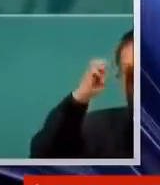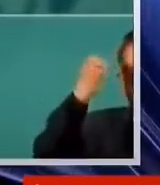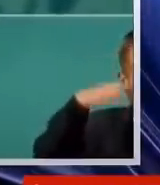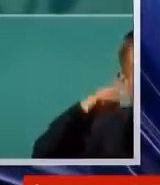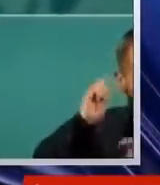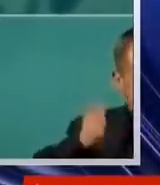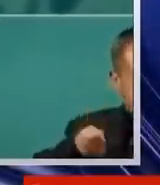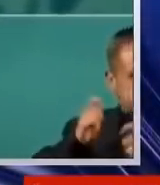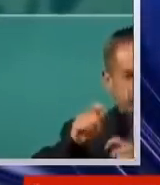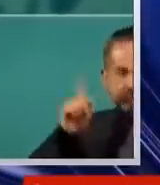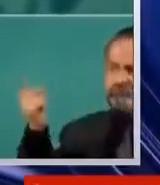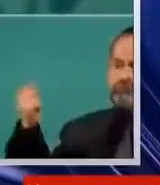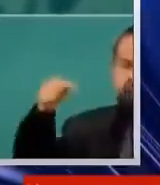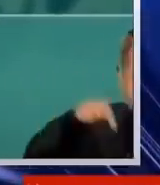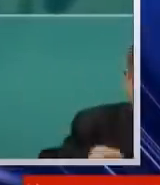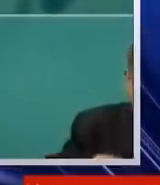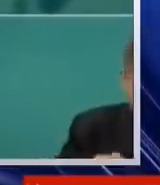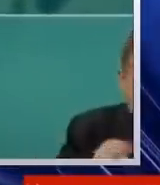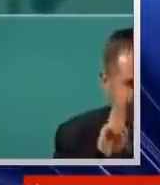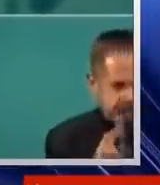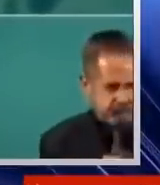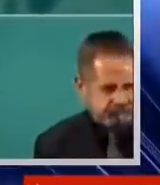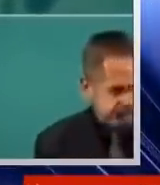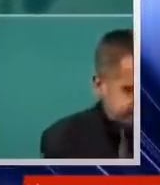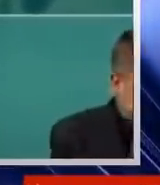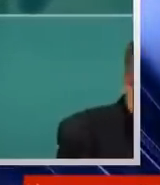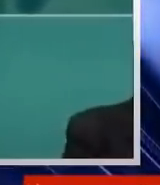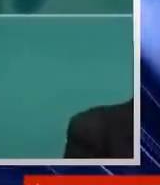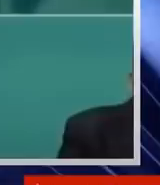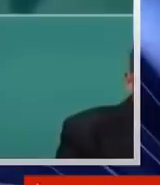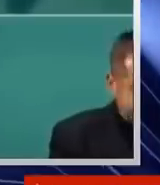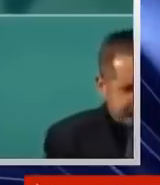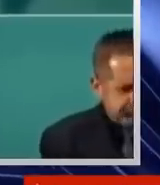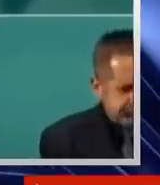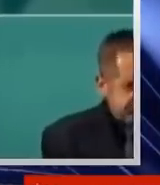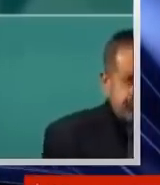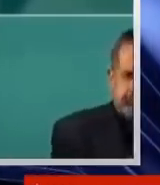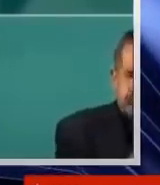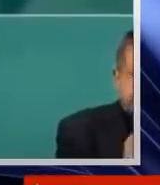para hacer un dictamen que iba a salir